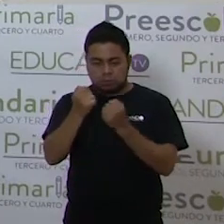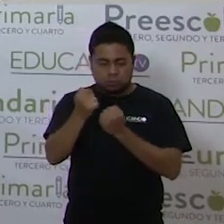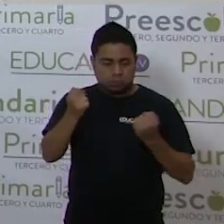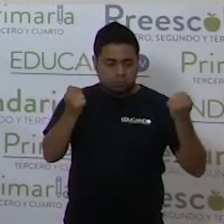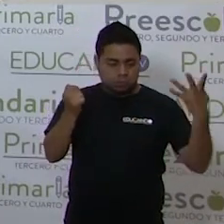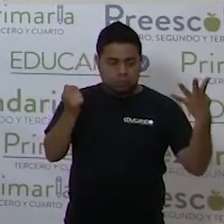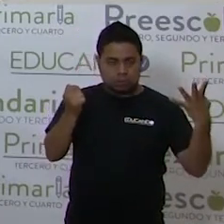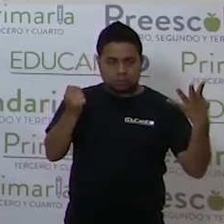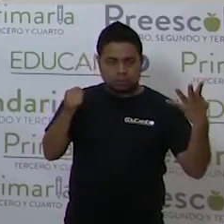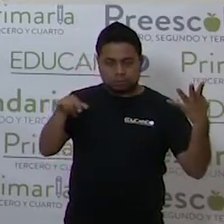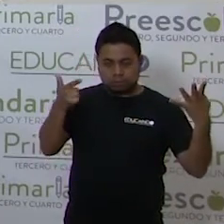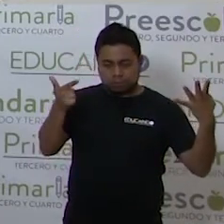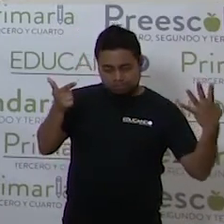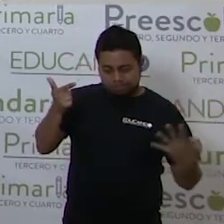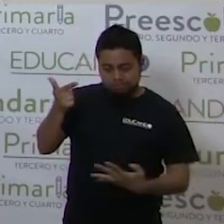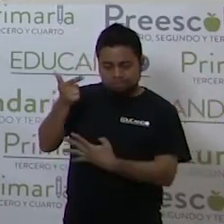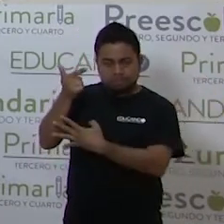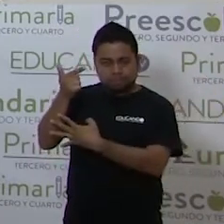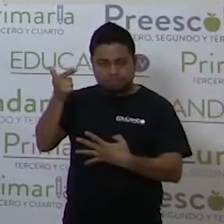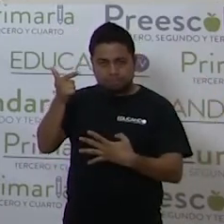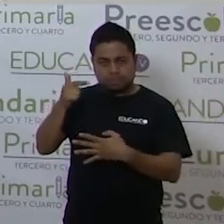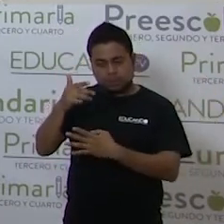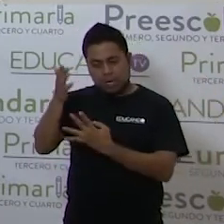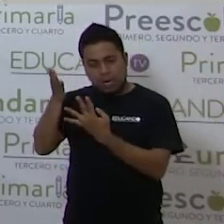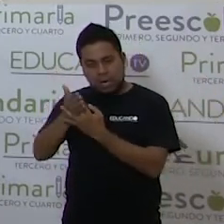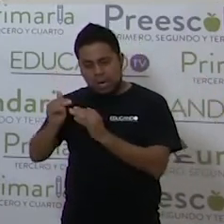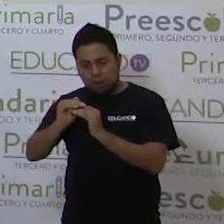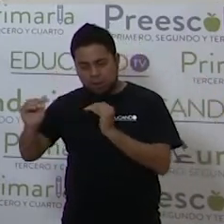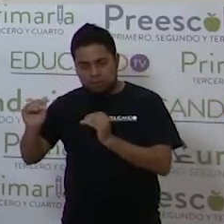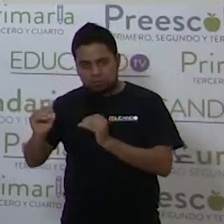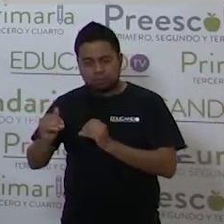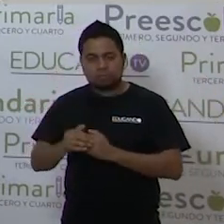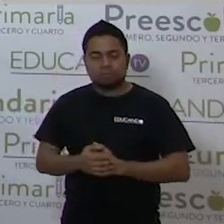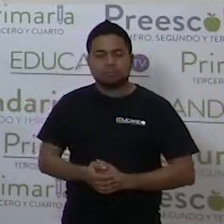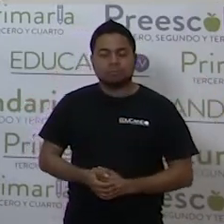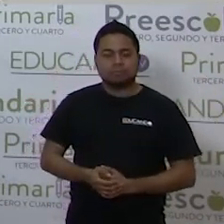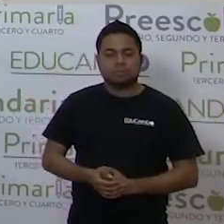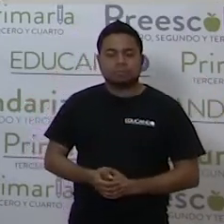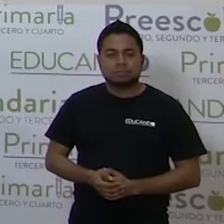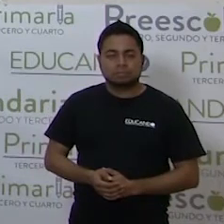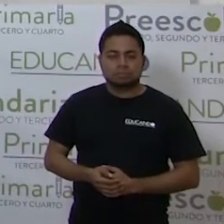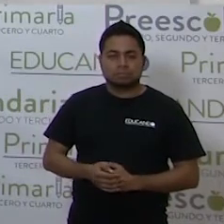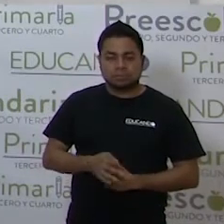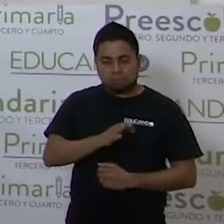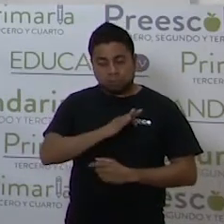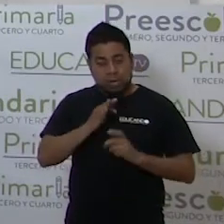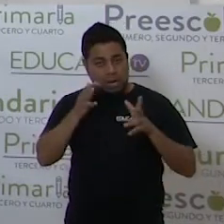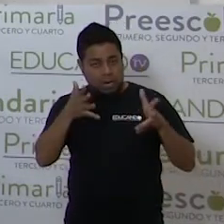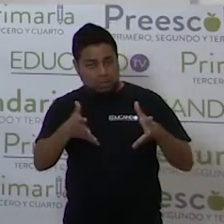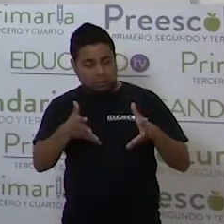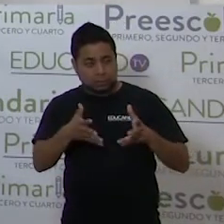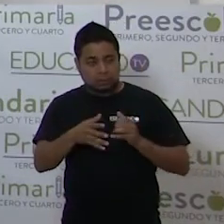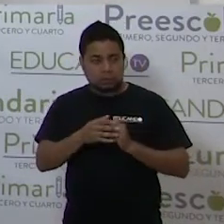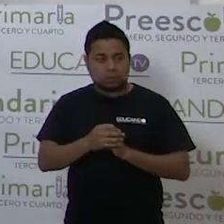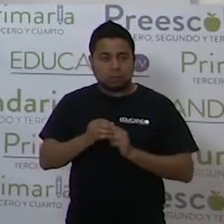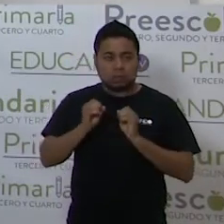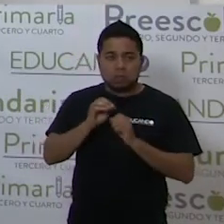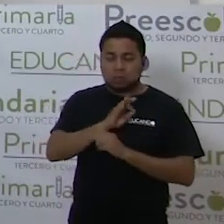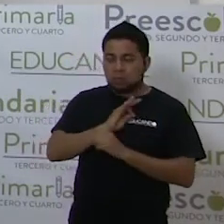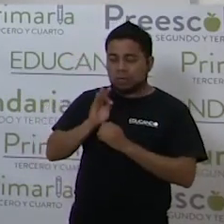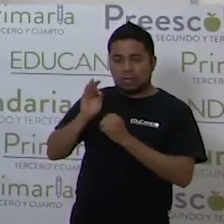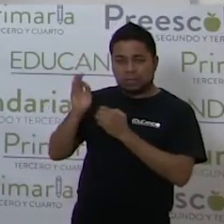multiplicando lo pasamos al siguiente miembro dividiendo puede ser así o puede ser